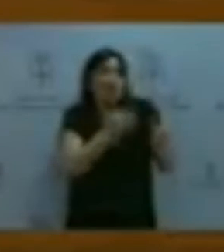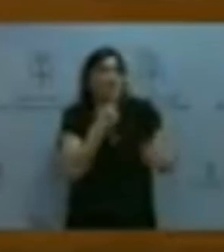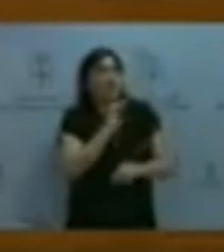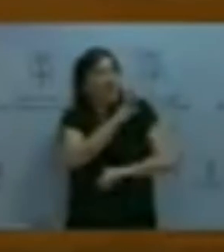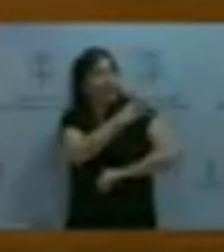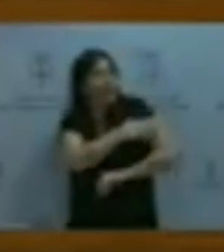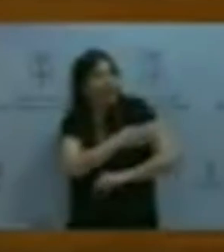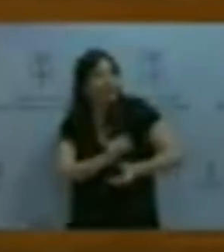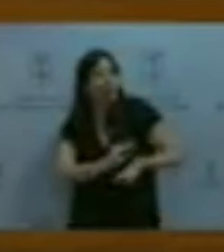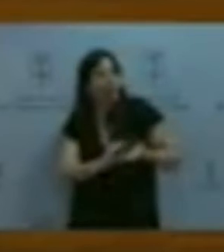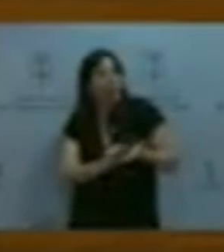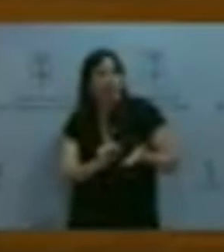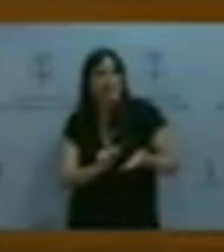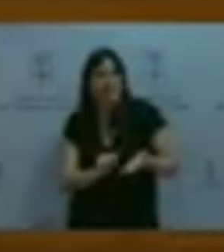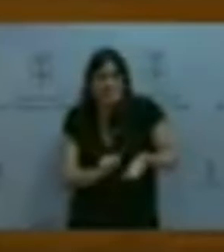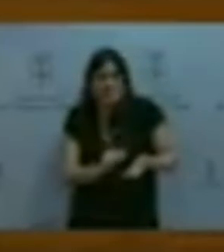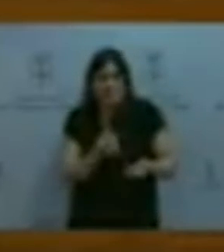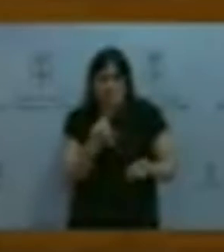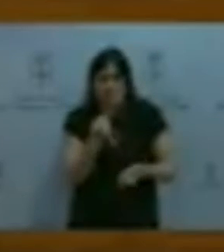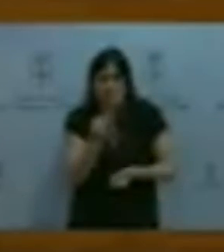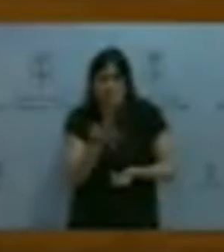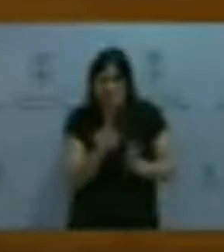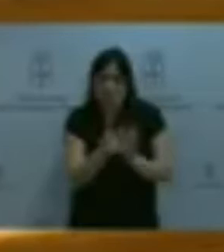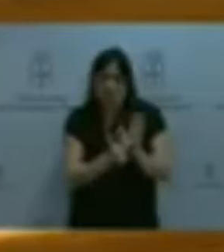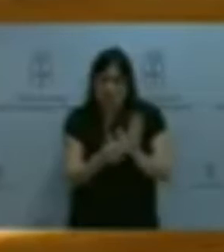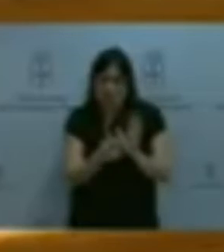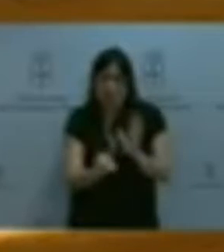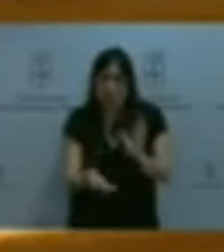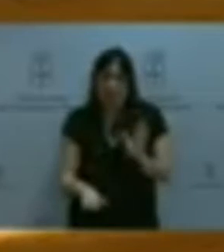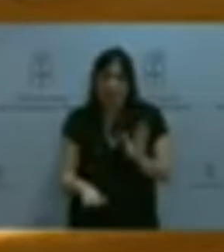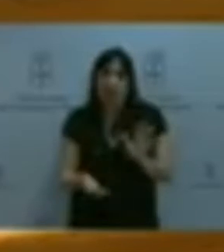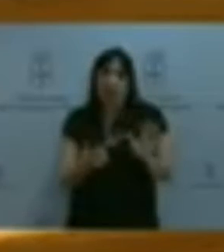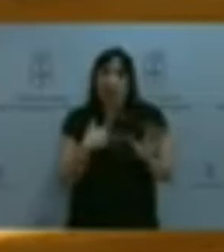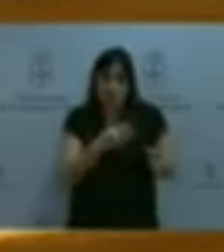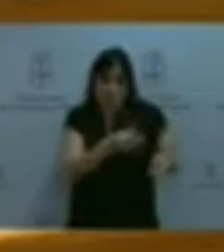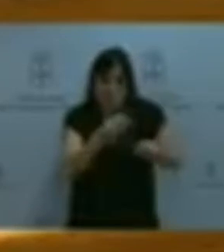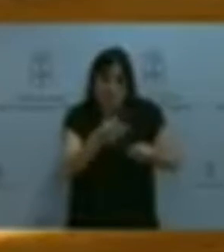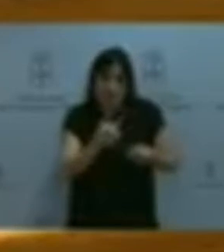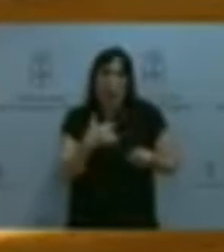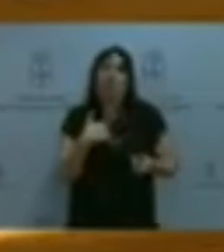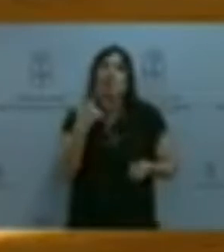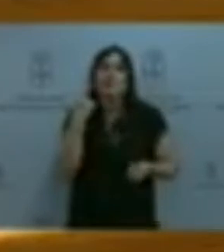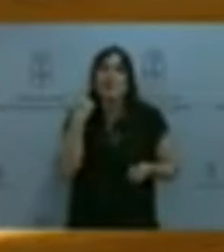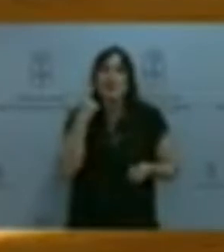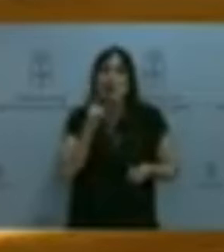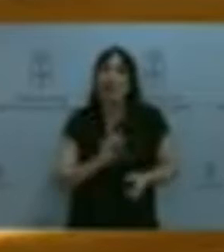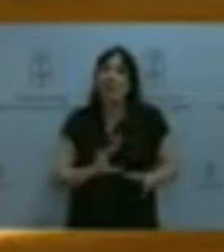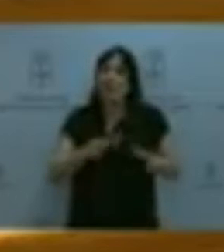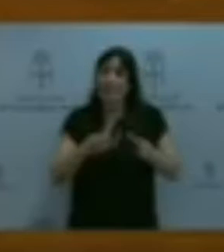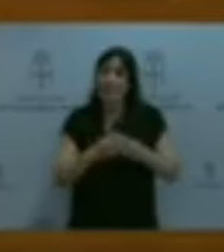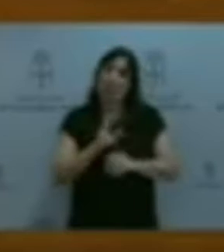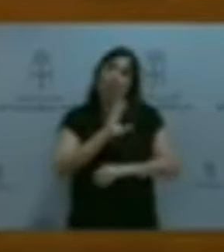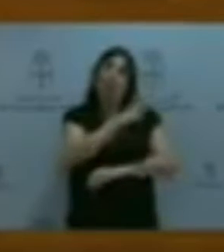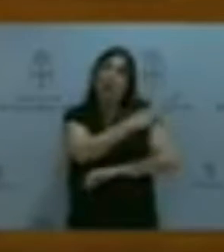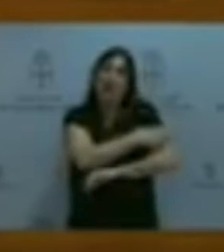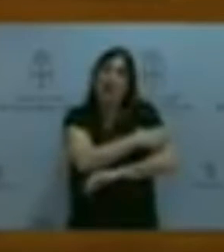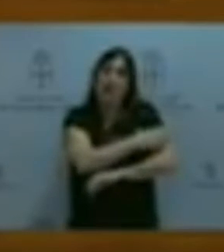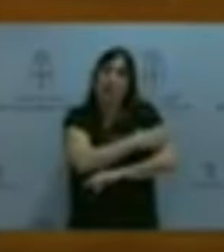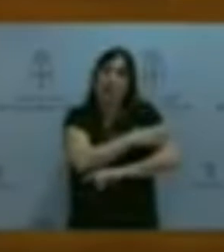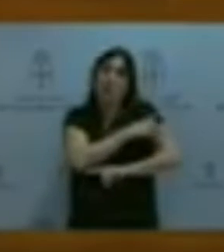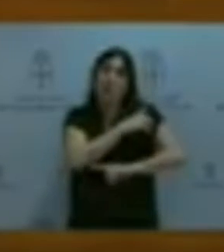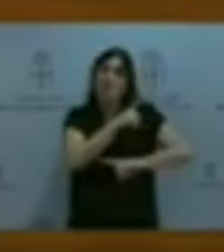Pero fíjese si las tengo, que hasta sé que el equipo de vigilancia, que cuesta 500.000 anual a todos